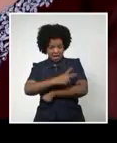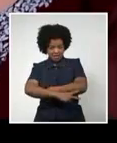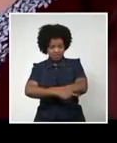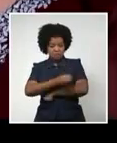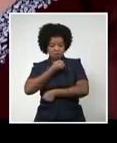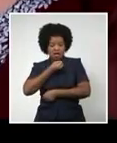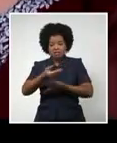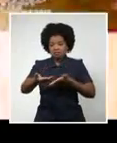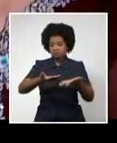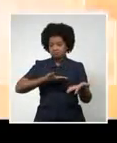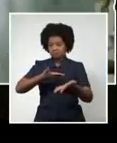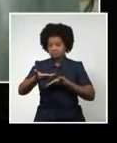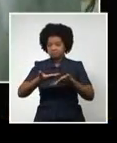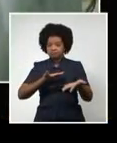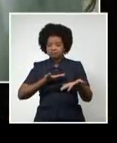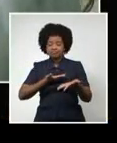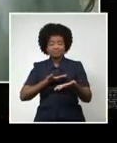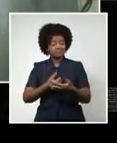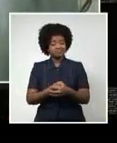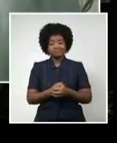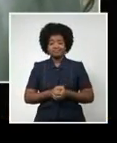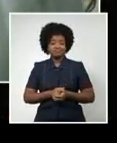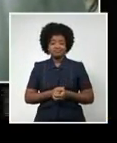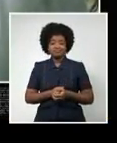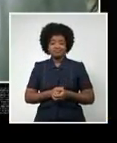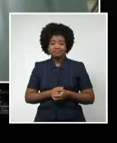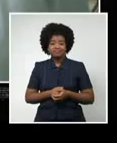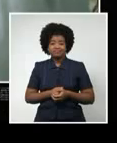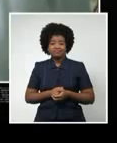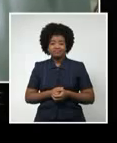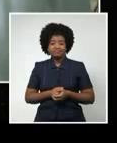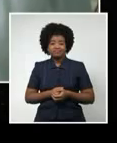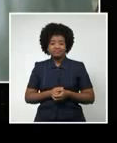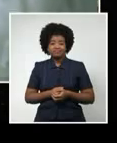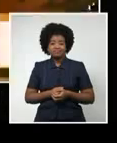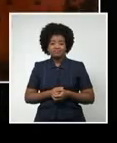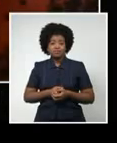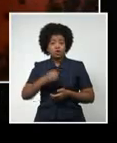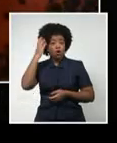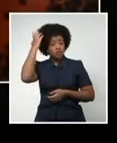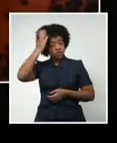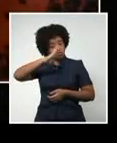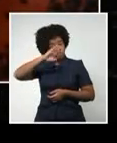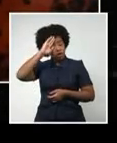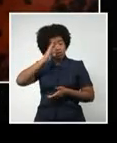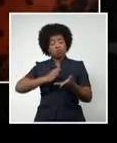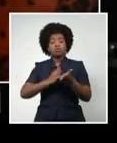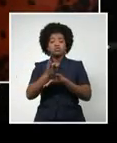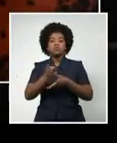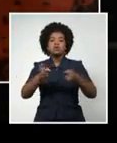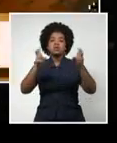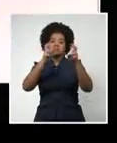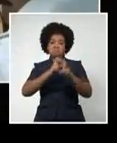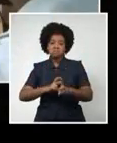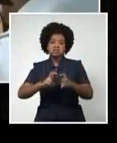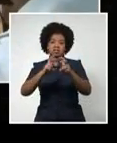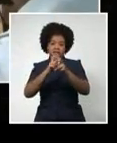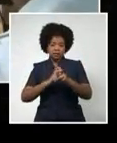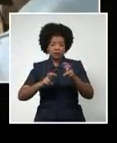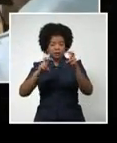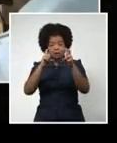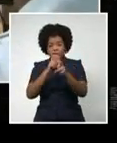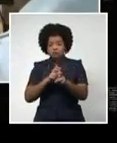negociar y tener intercambio. Mientras tanto, el gobierno cubano continuaba la investigación para esclarecer el supuesto incidente